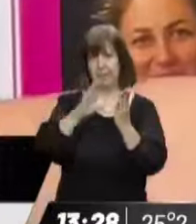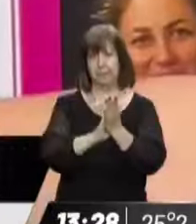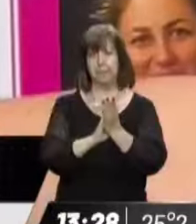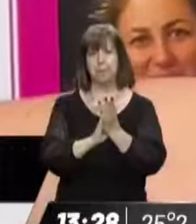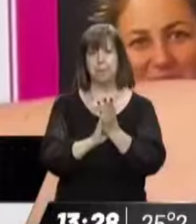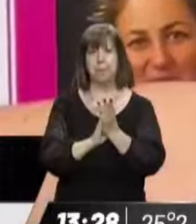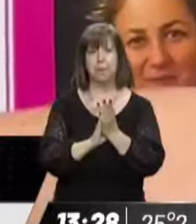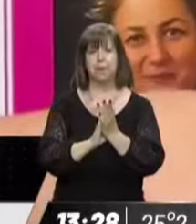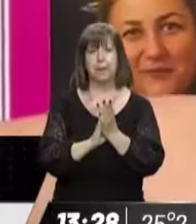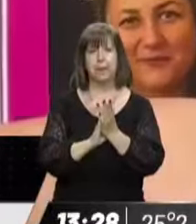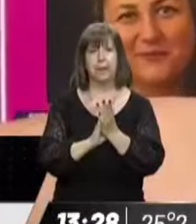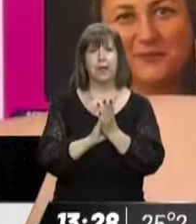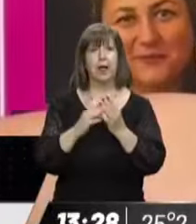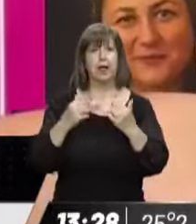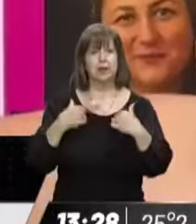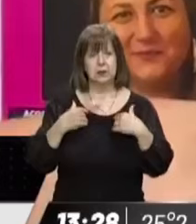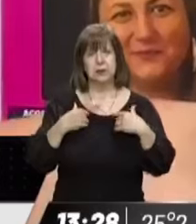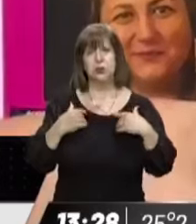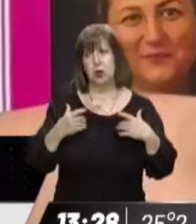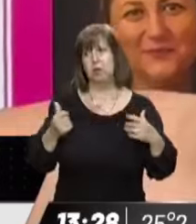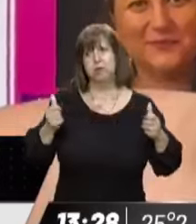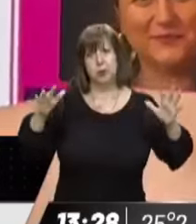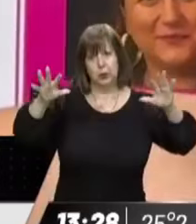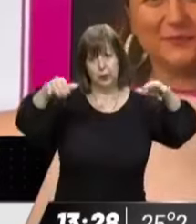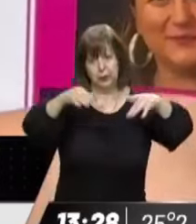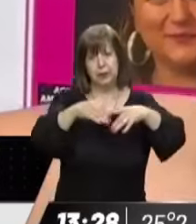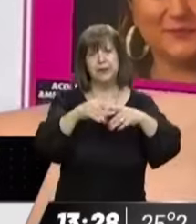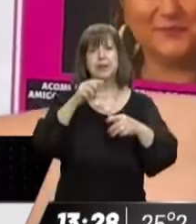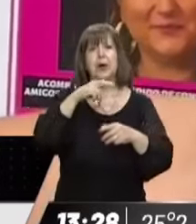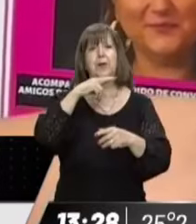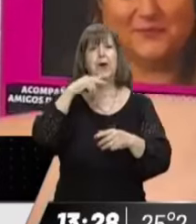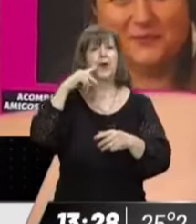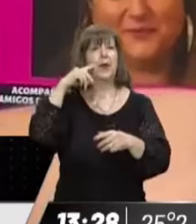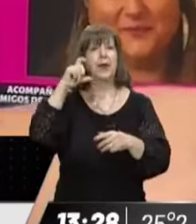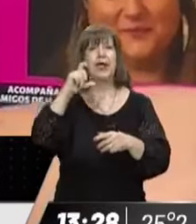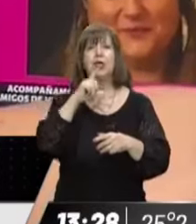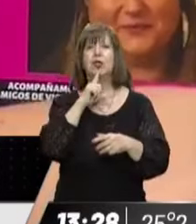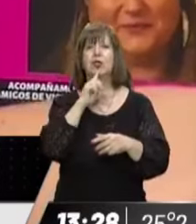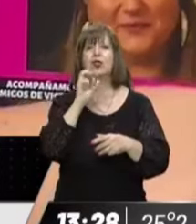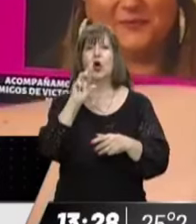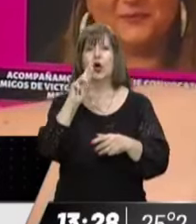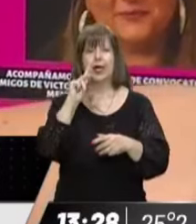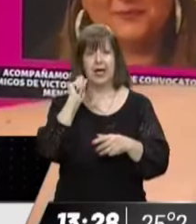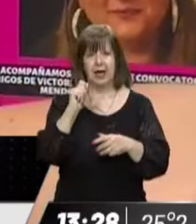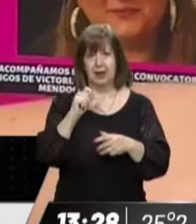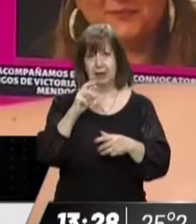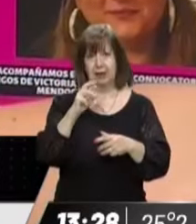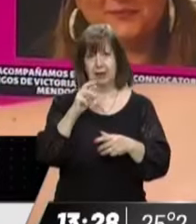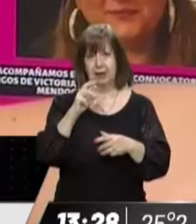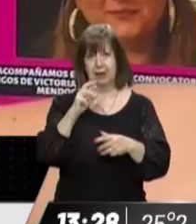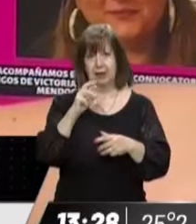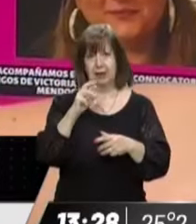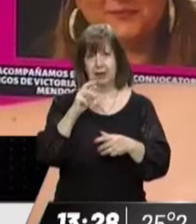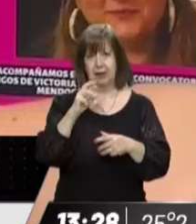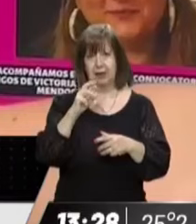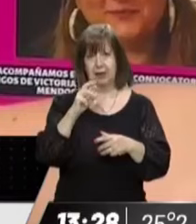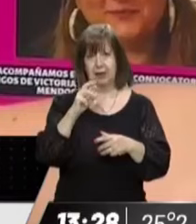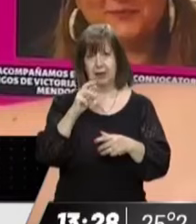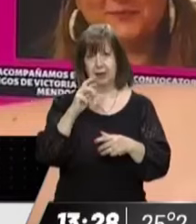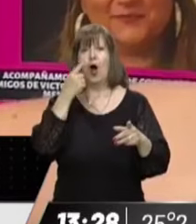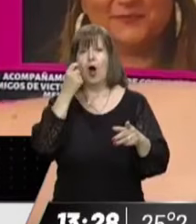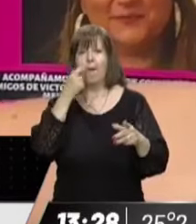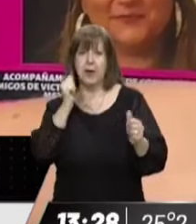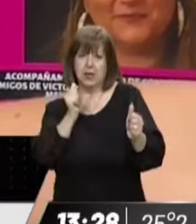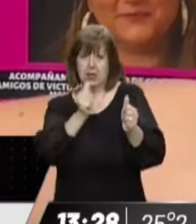Bueno, nos hemos convocado en memoria de nuestra amiga Victoria Ruiz por el femicidio que ocurrió la